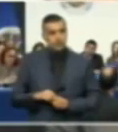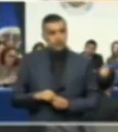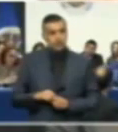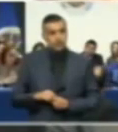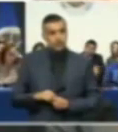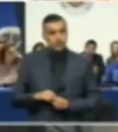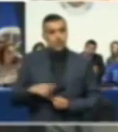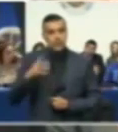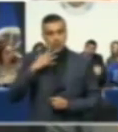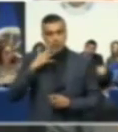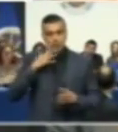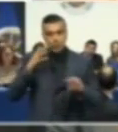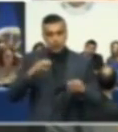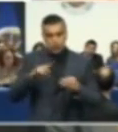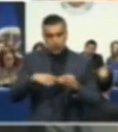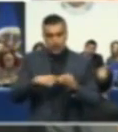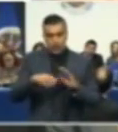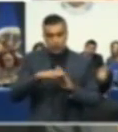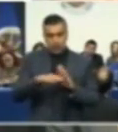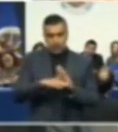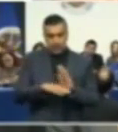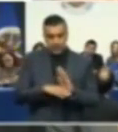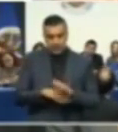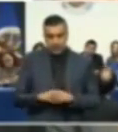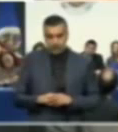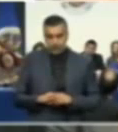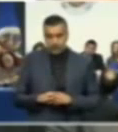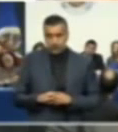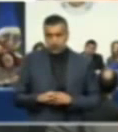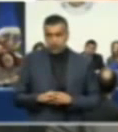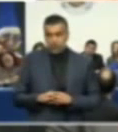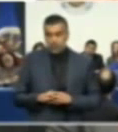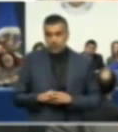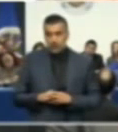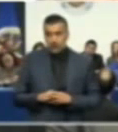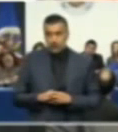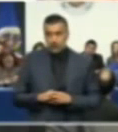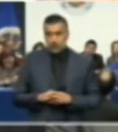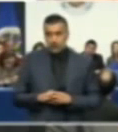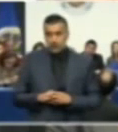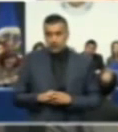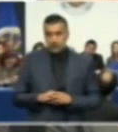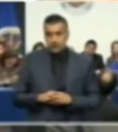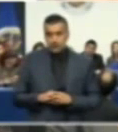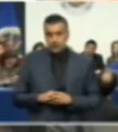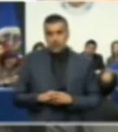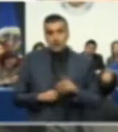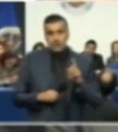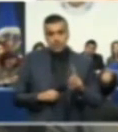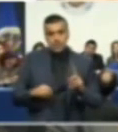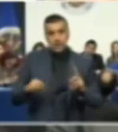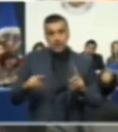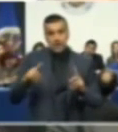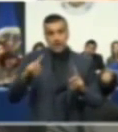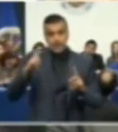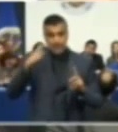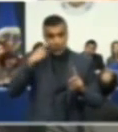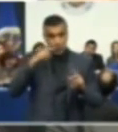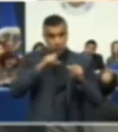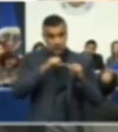con precisión en cuanto a las normativas y los artículos precisamente involucrados, si el Estado